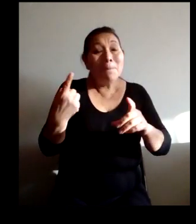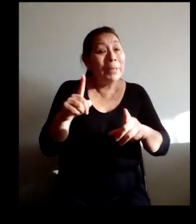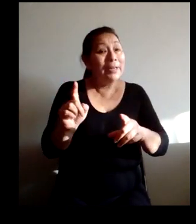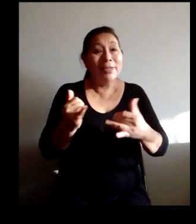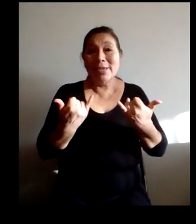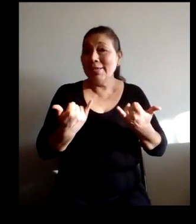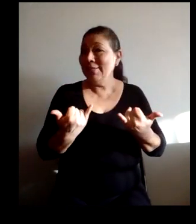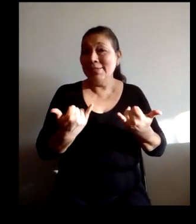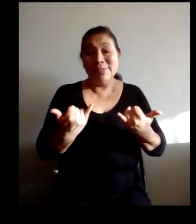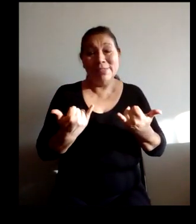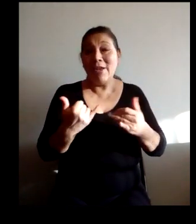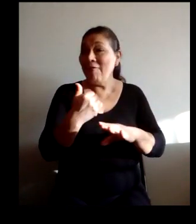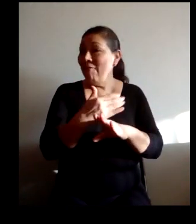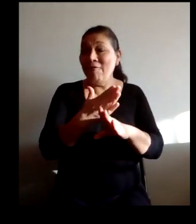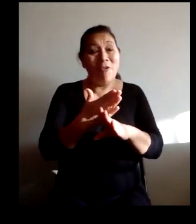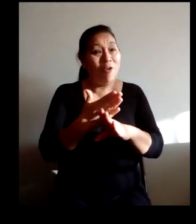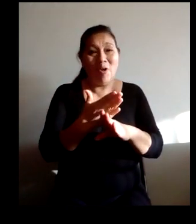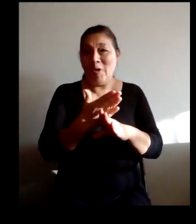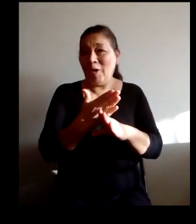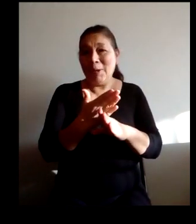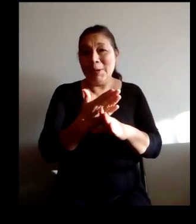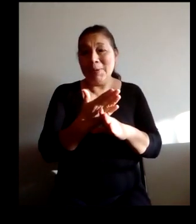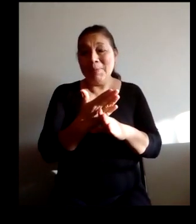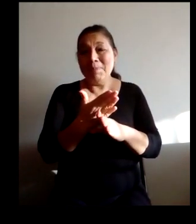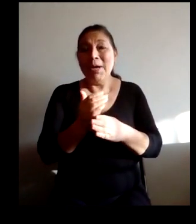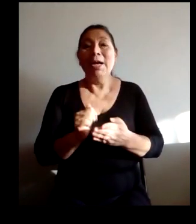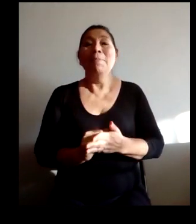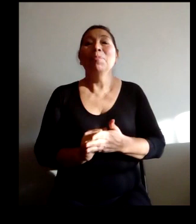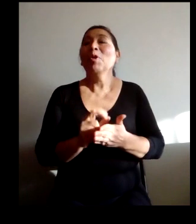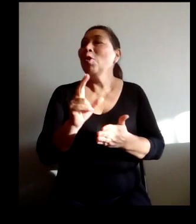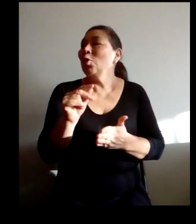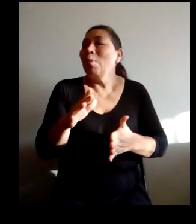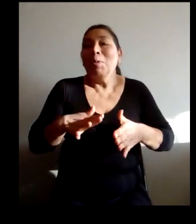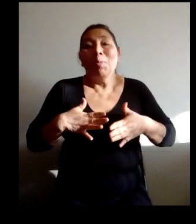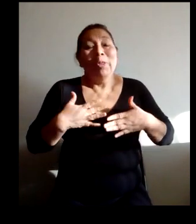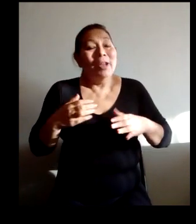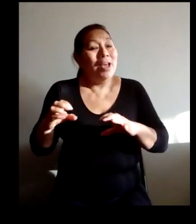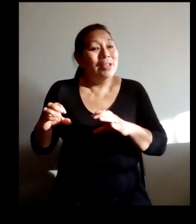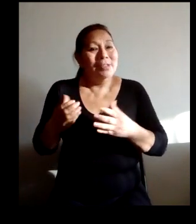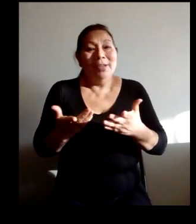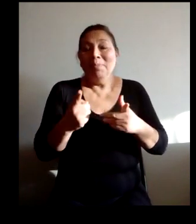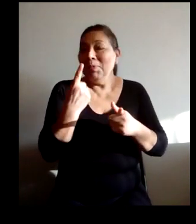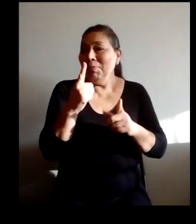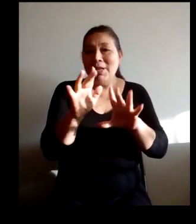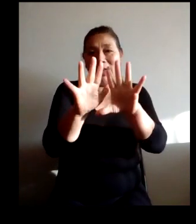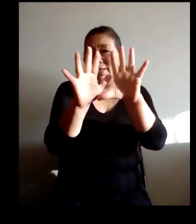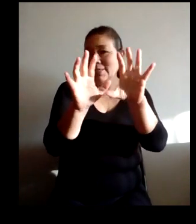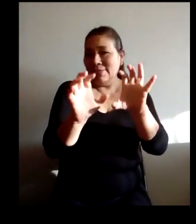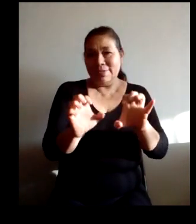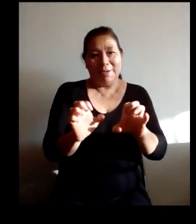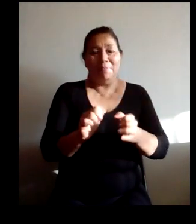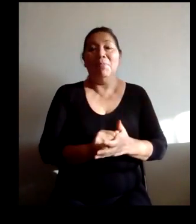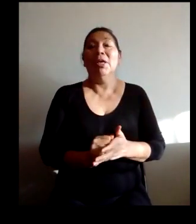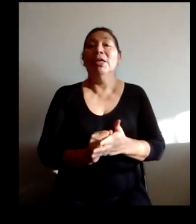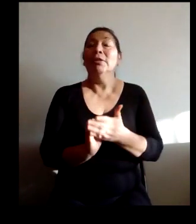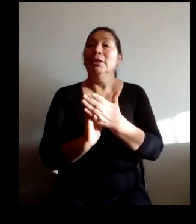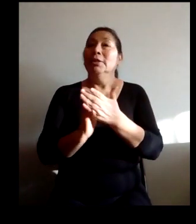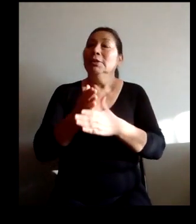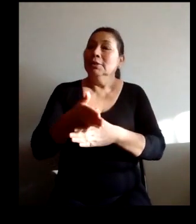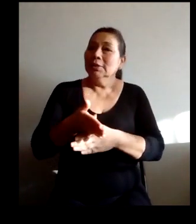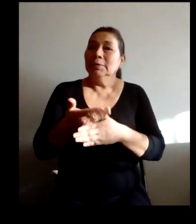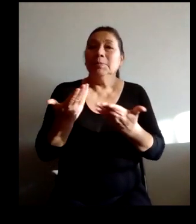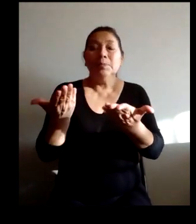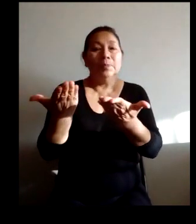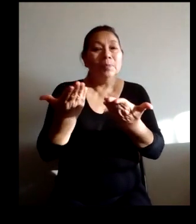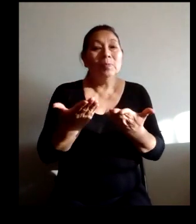para realizar dicha metodología, dicho método, no va a poder realizar dicho examen. Ahora bien,